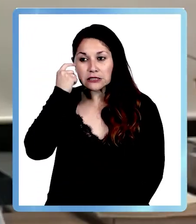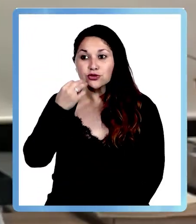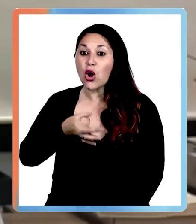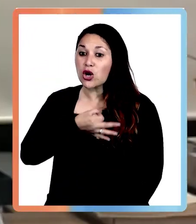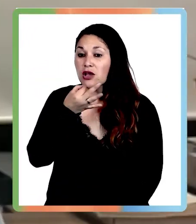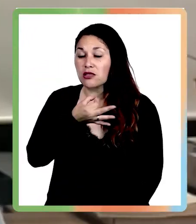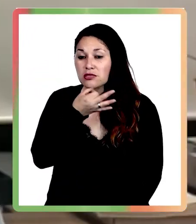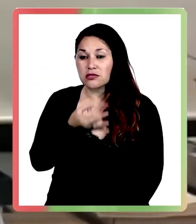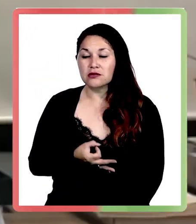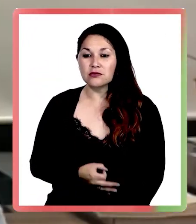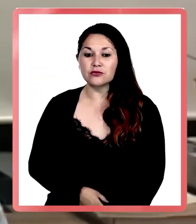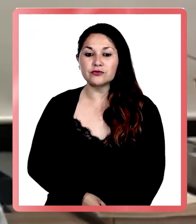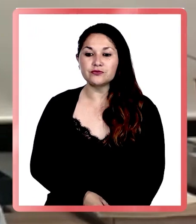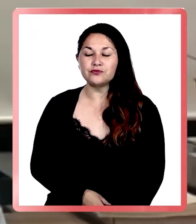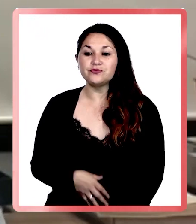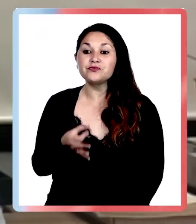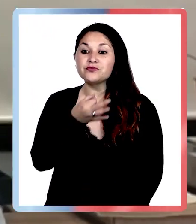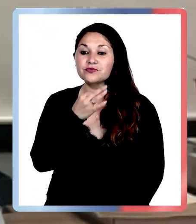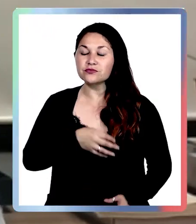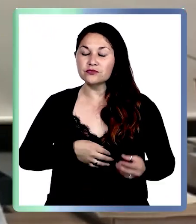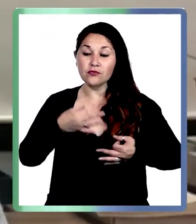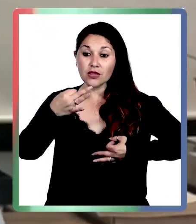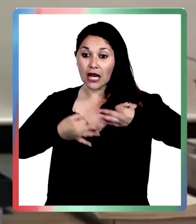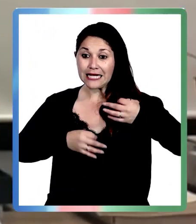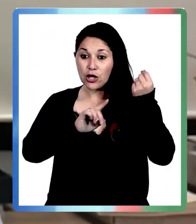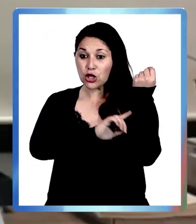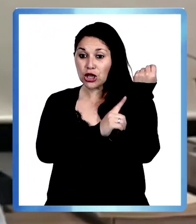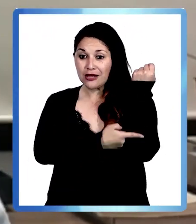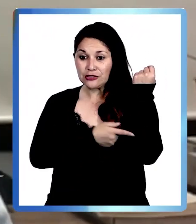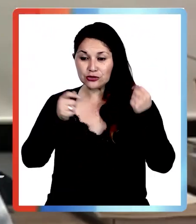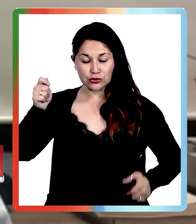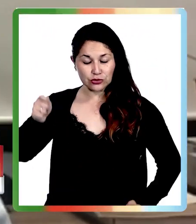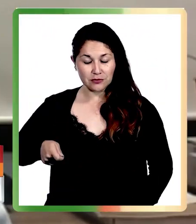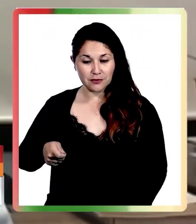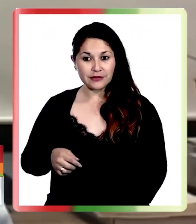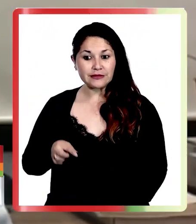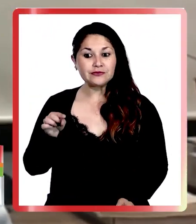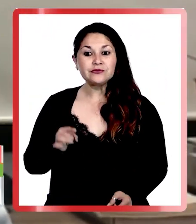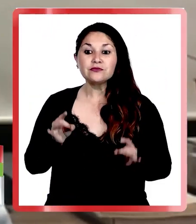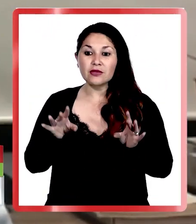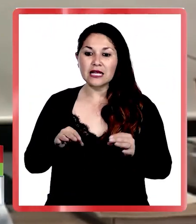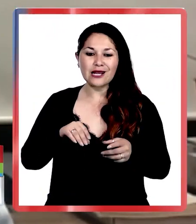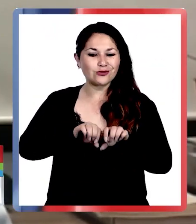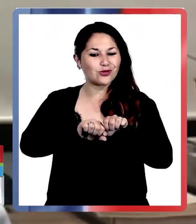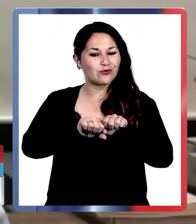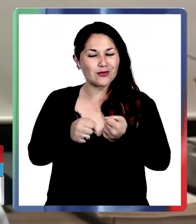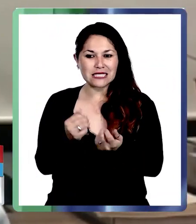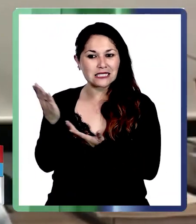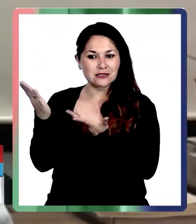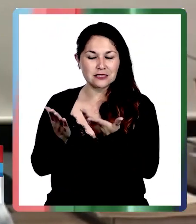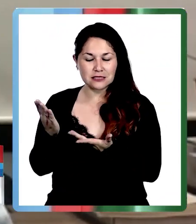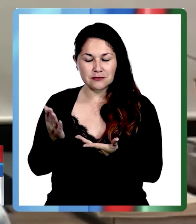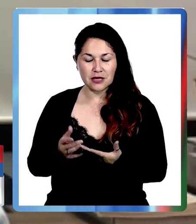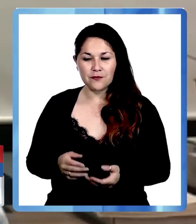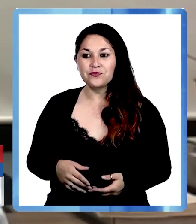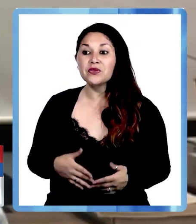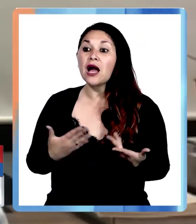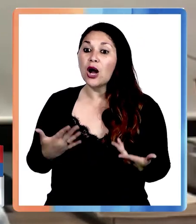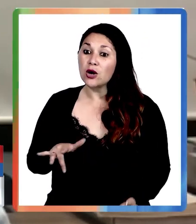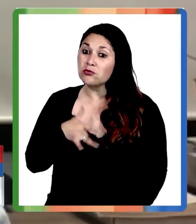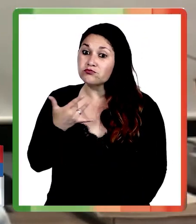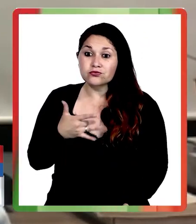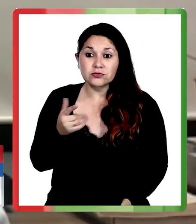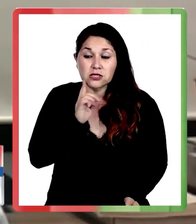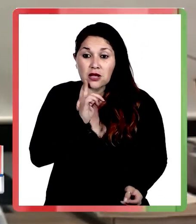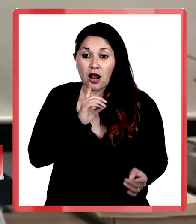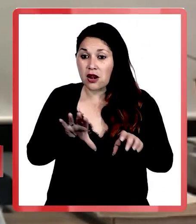yo, digamos, lo que hizo la Corte Suprema, y eso hizo explotar el sistema. Desgraciadamente, ahora tenemos que